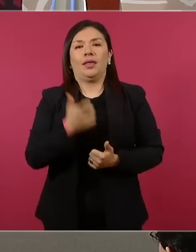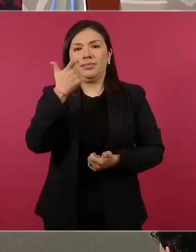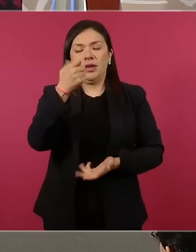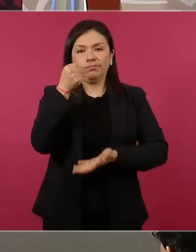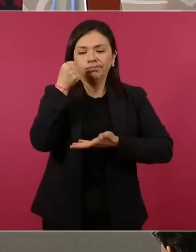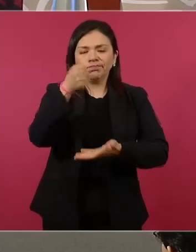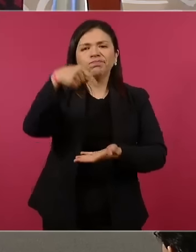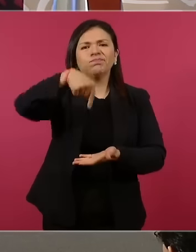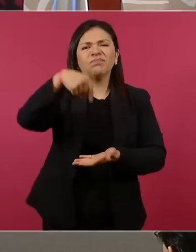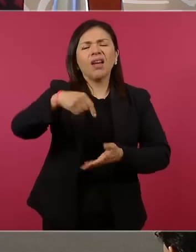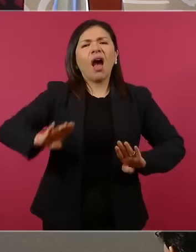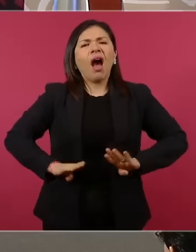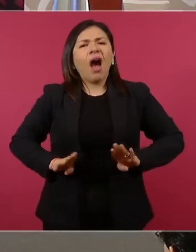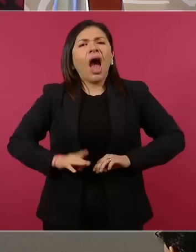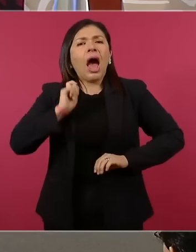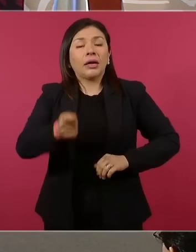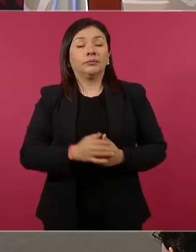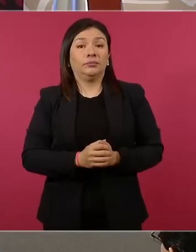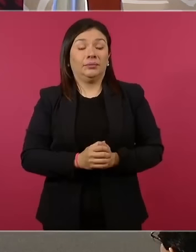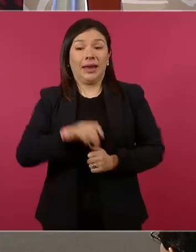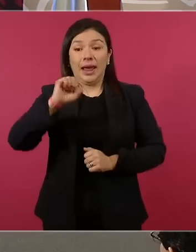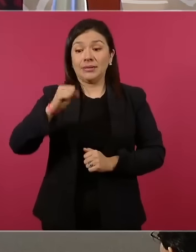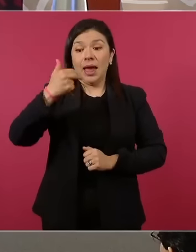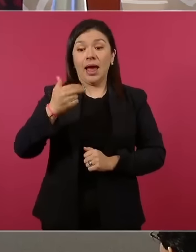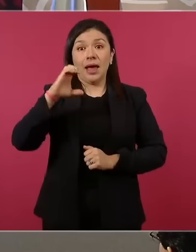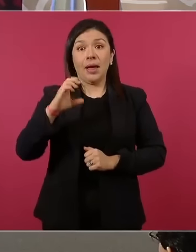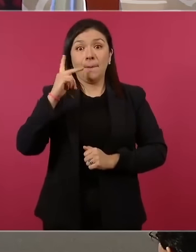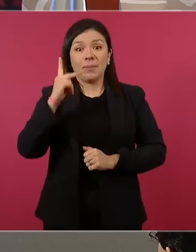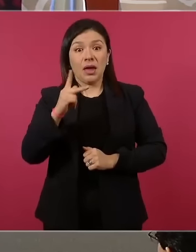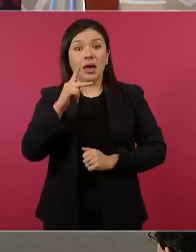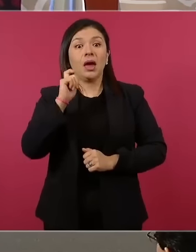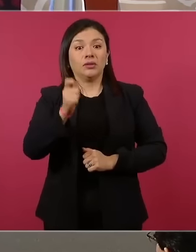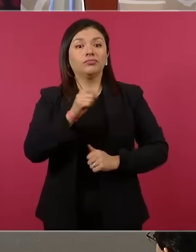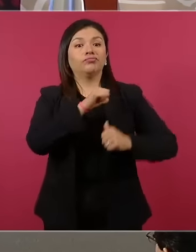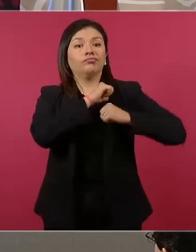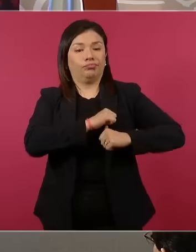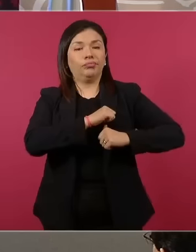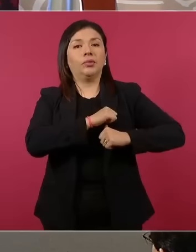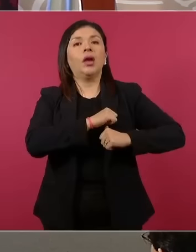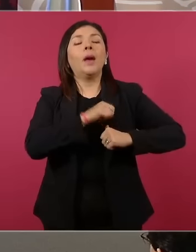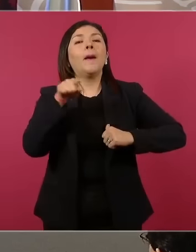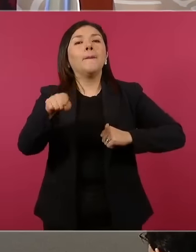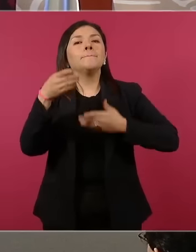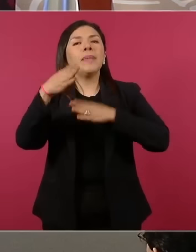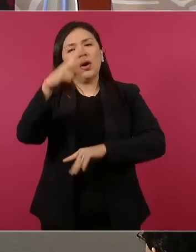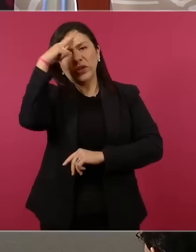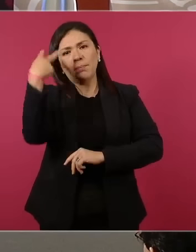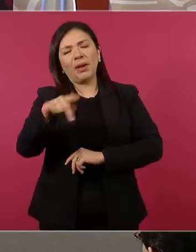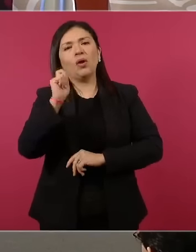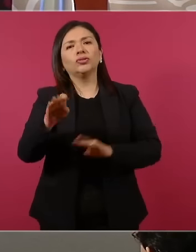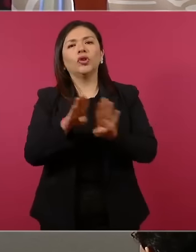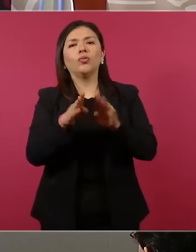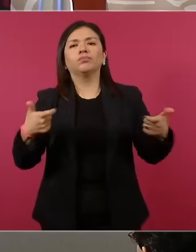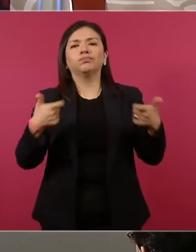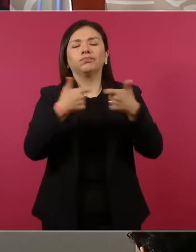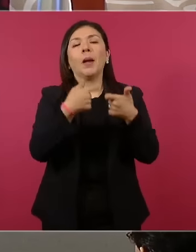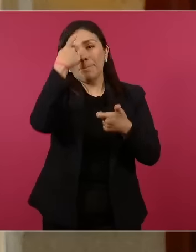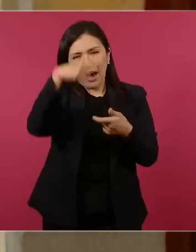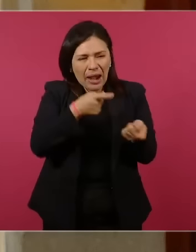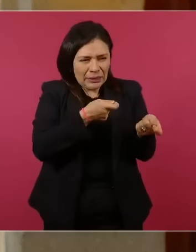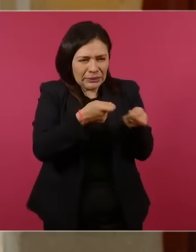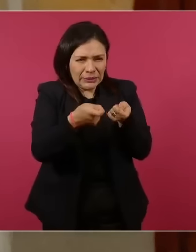la característica de que la Secretaría de Hacienda es el fideicomitente y el Banco de México es el fiduciario. Lo que busca garantizar eso es el manejo